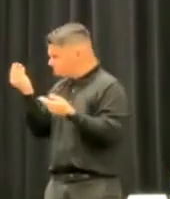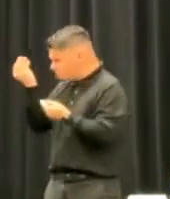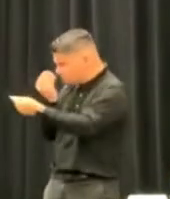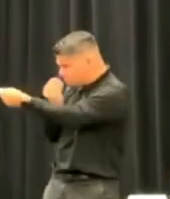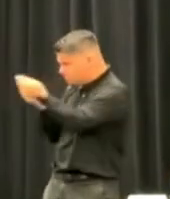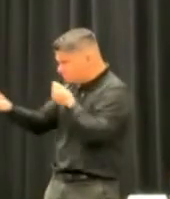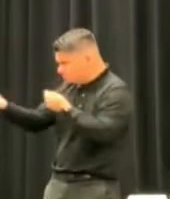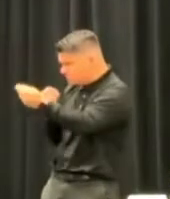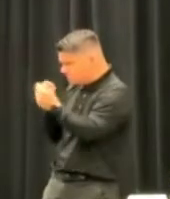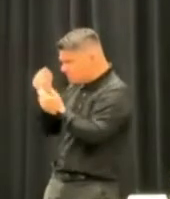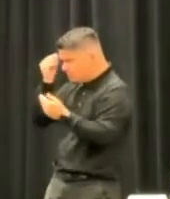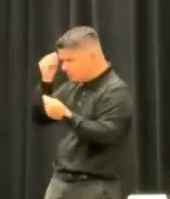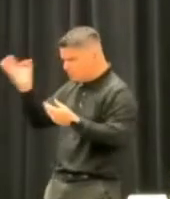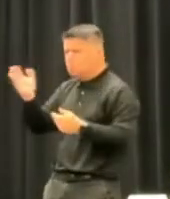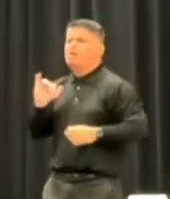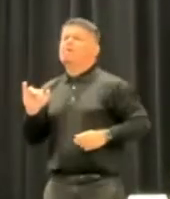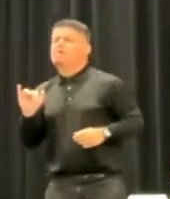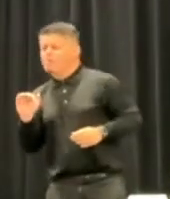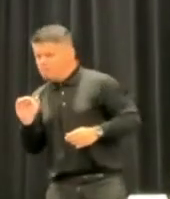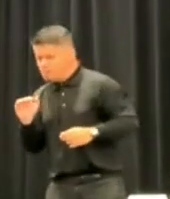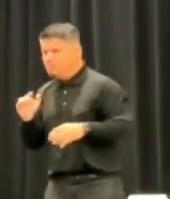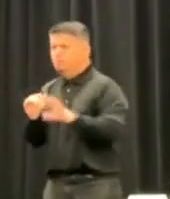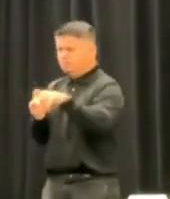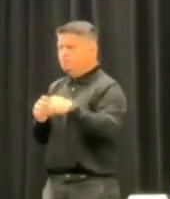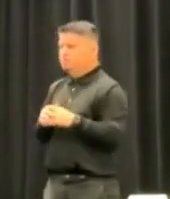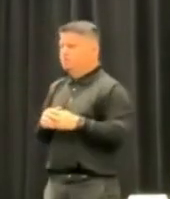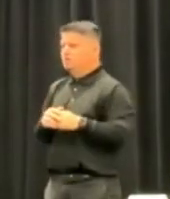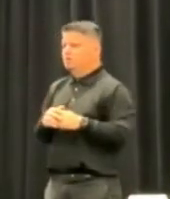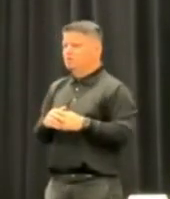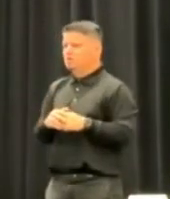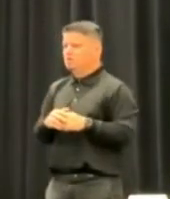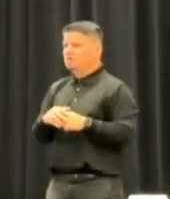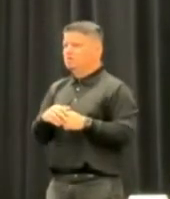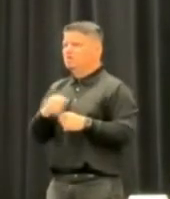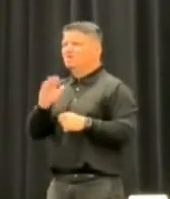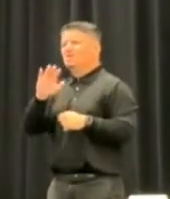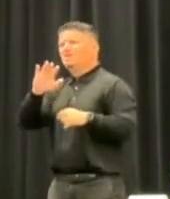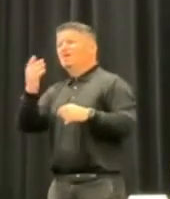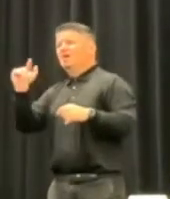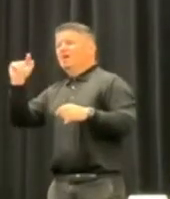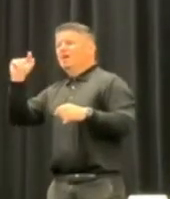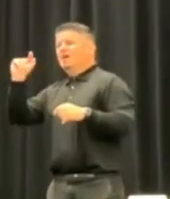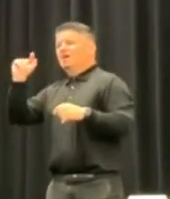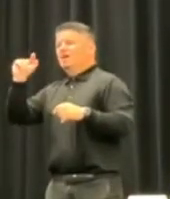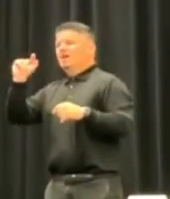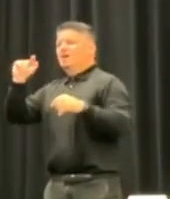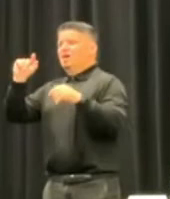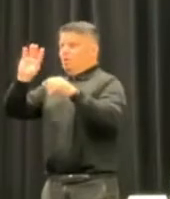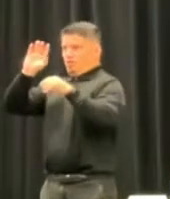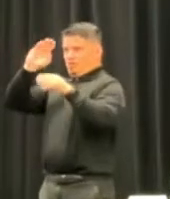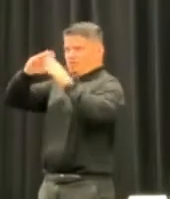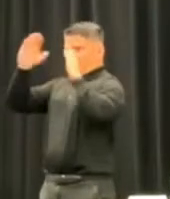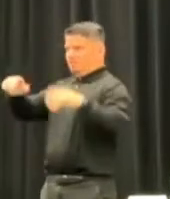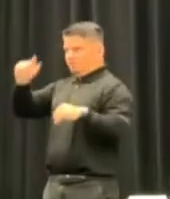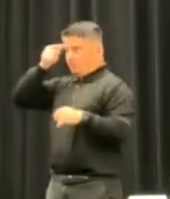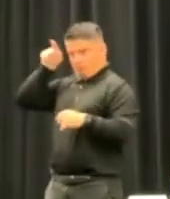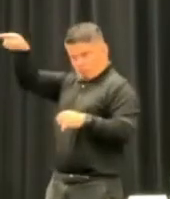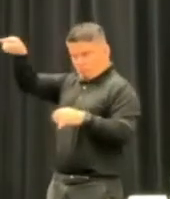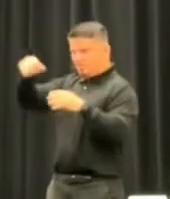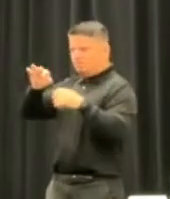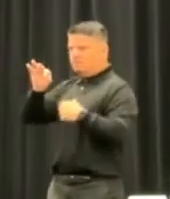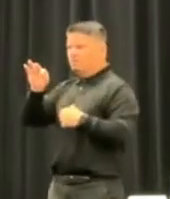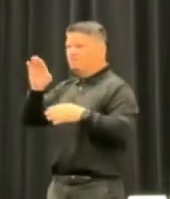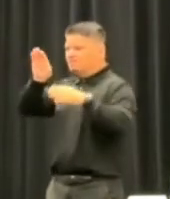comunicación aquí no va haber un embudo en fortaleza para comunicar cada jefe de agencia tiene la responsabilidad de comunicar su